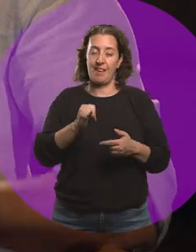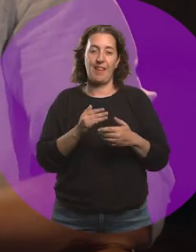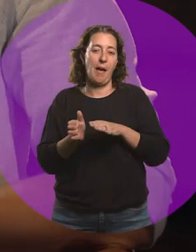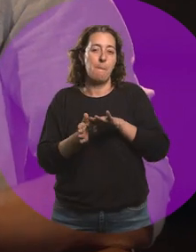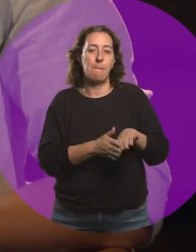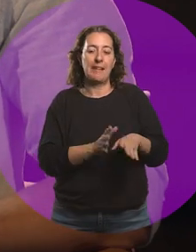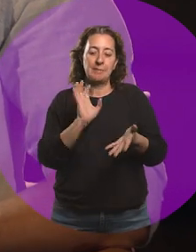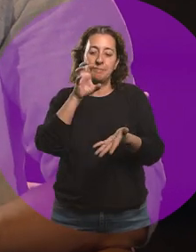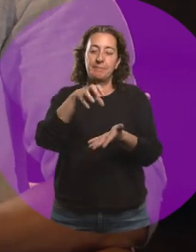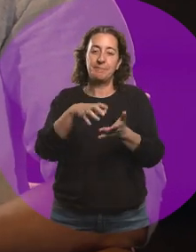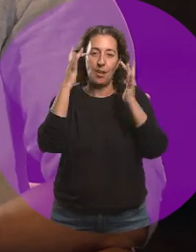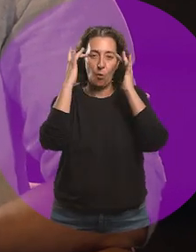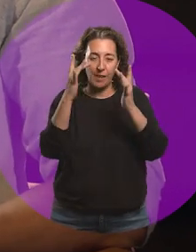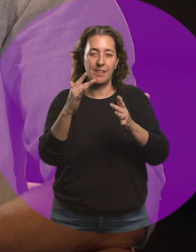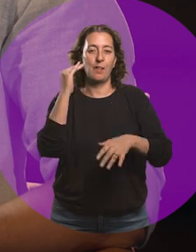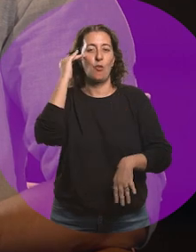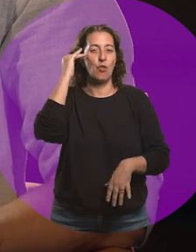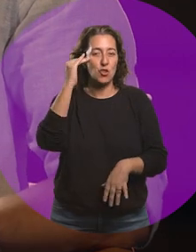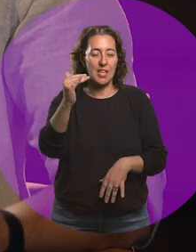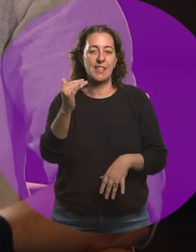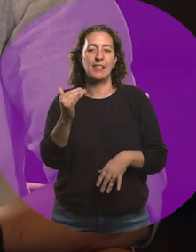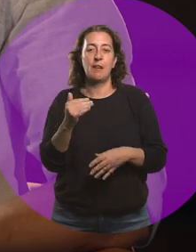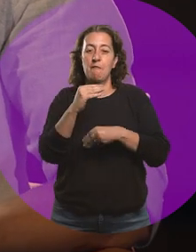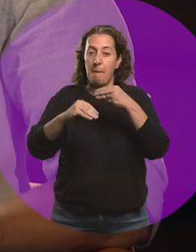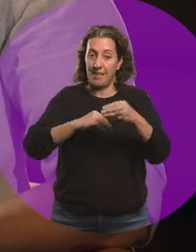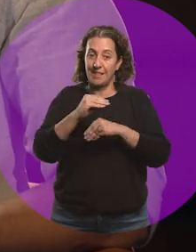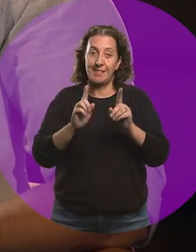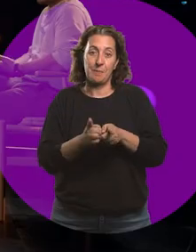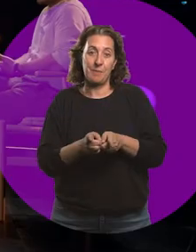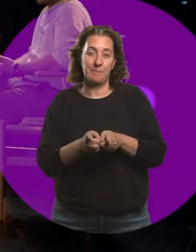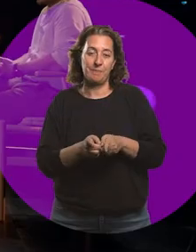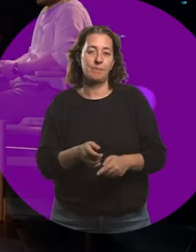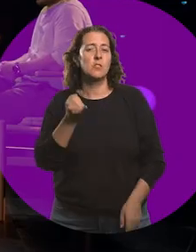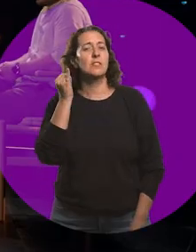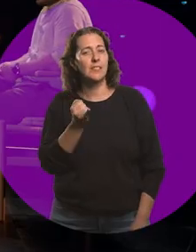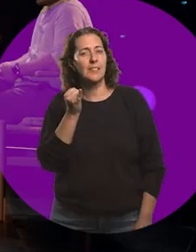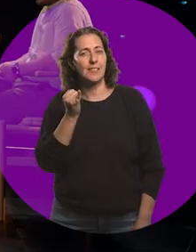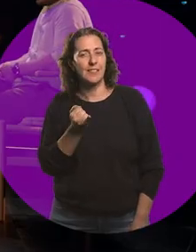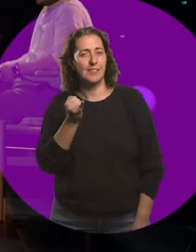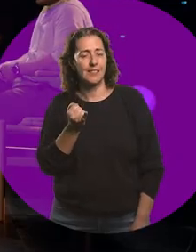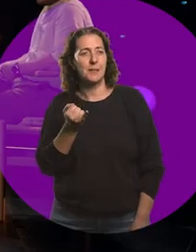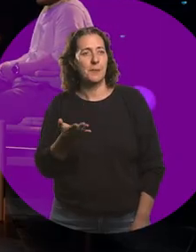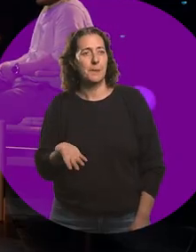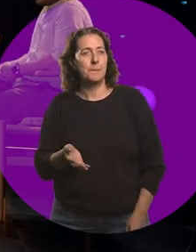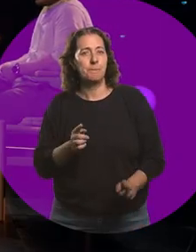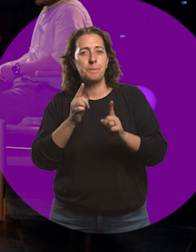educativo, los docentes, a las familias, ¿no? Sí, y bueno, y también